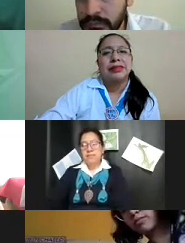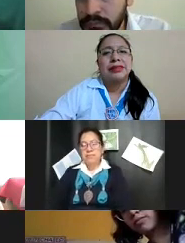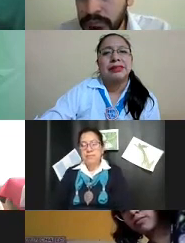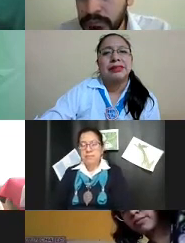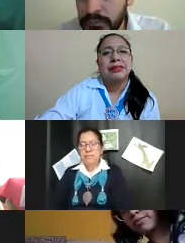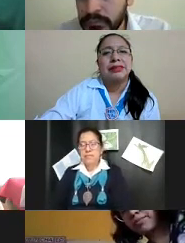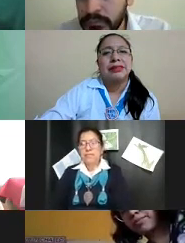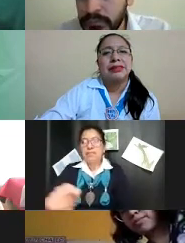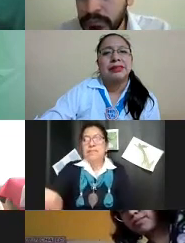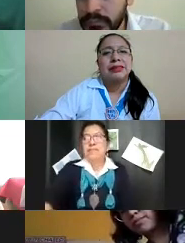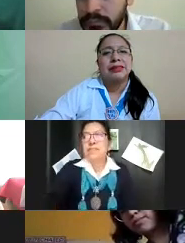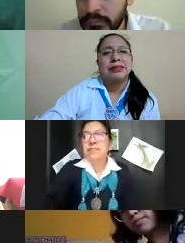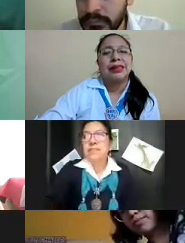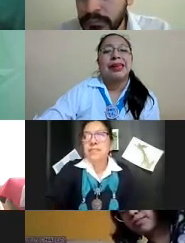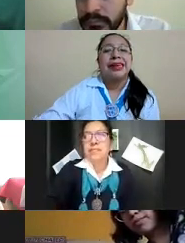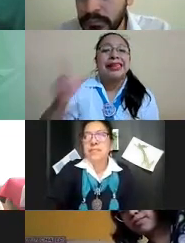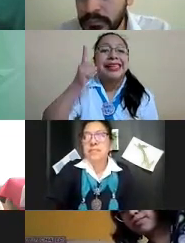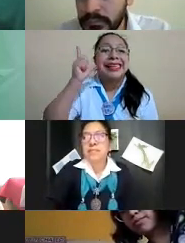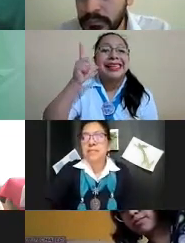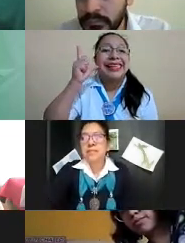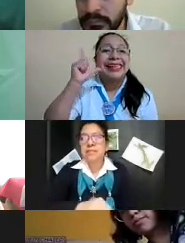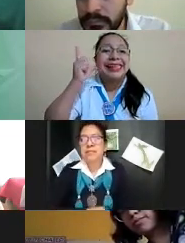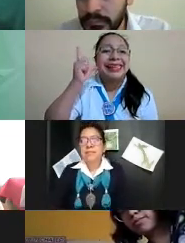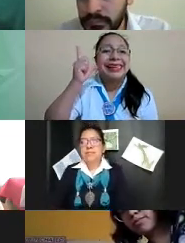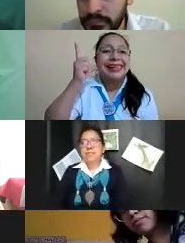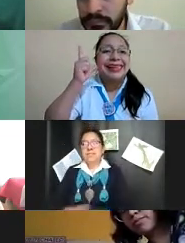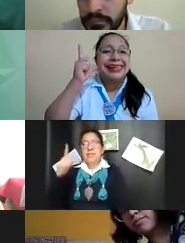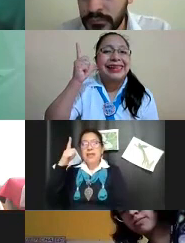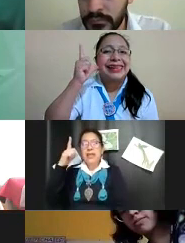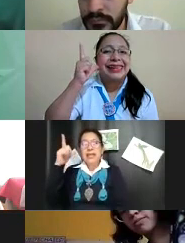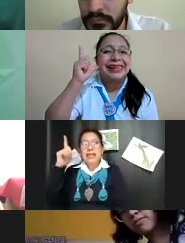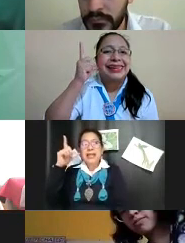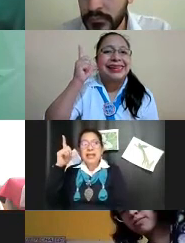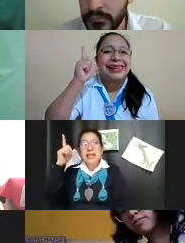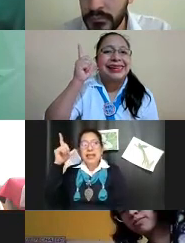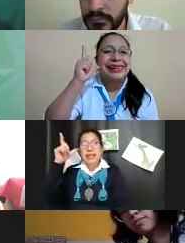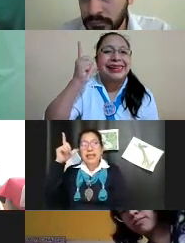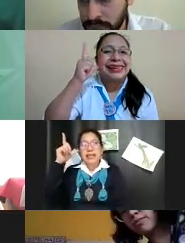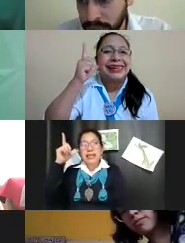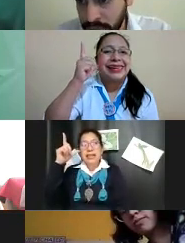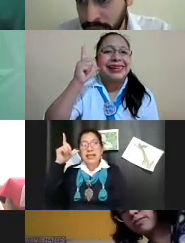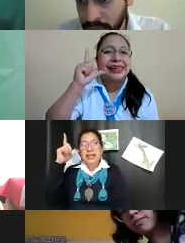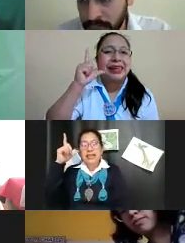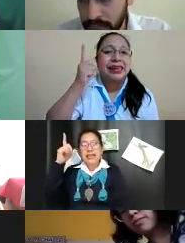Lili, por favor, la manita de Zoom, porque en grupos no se pueden anclar a las personas.